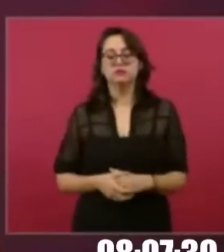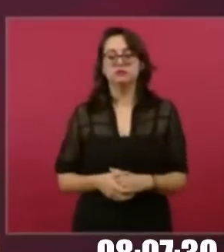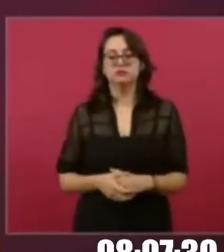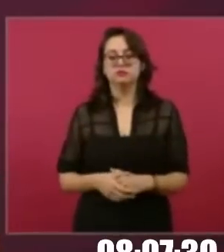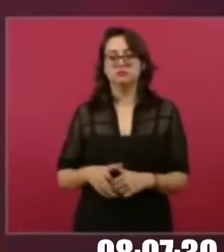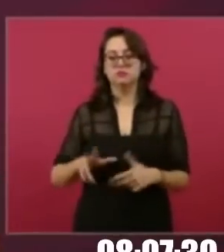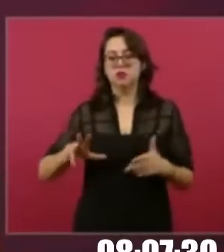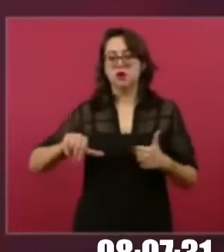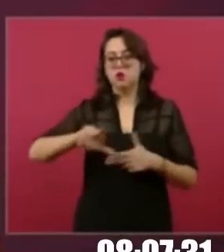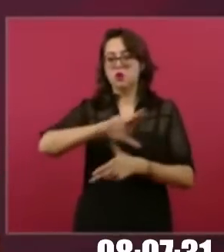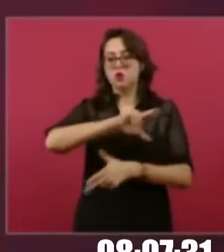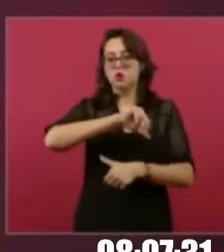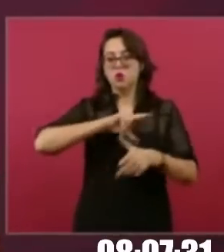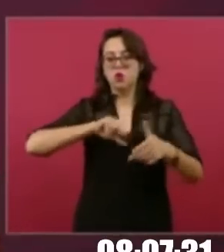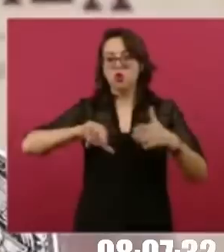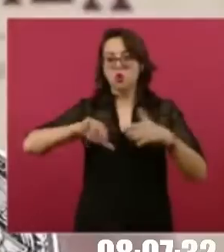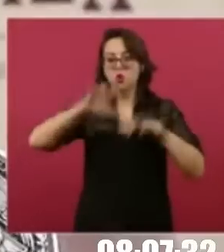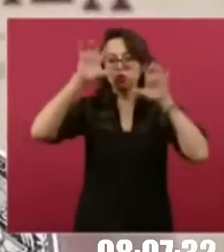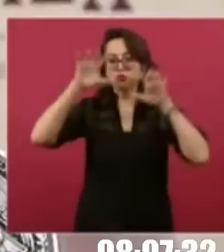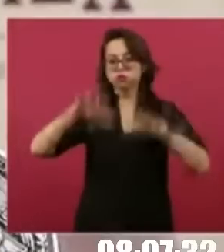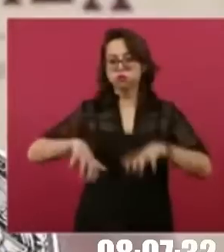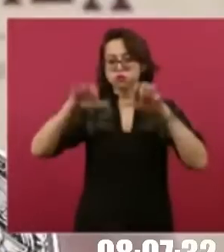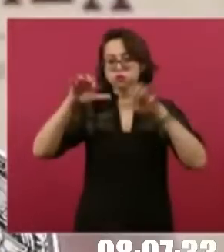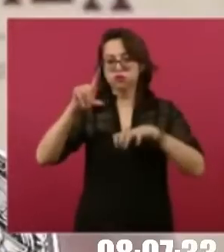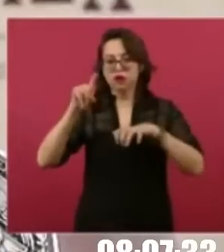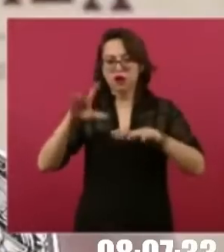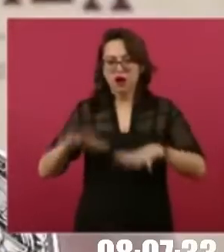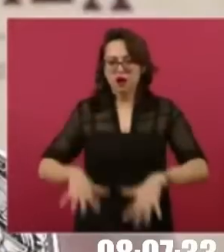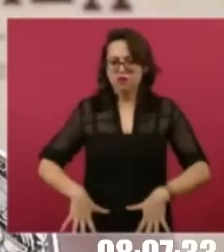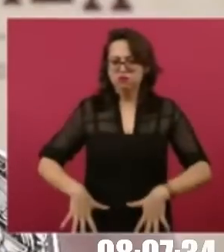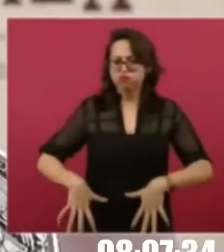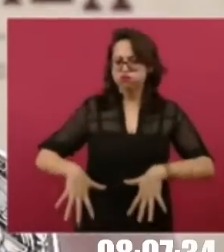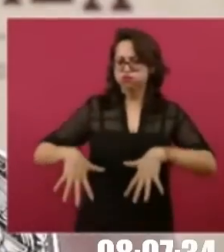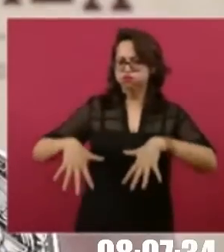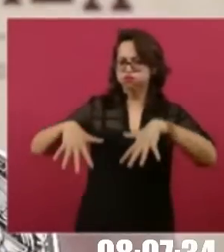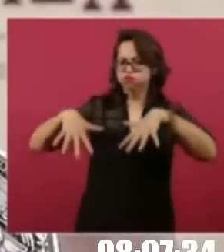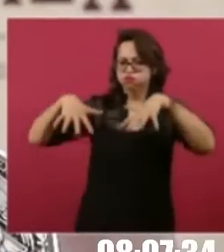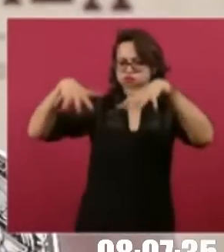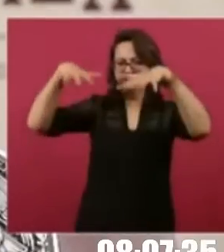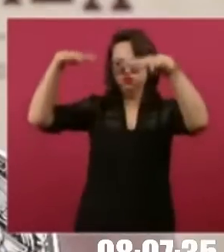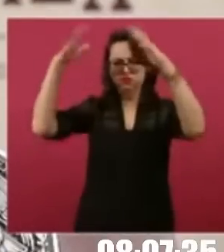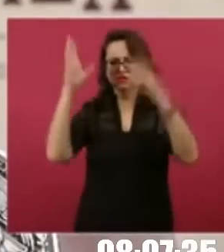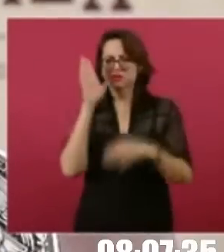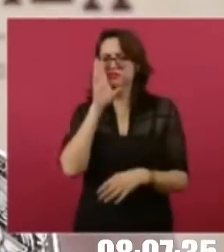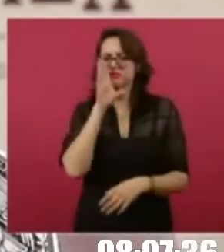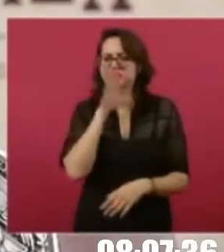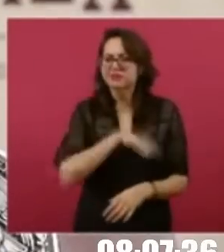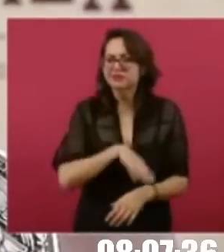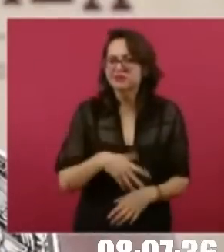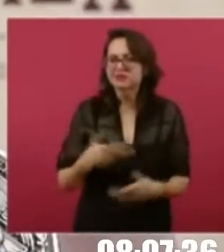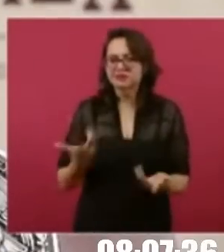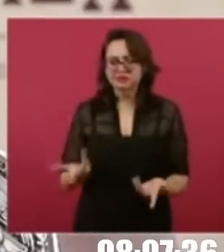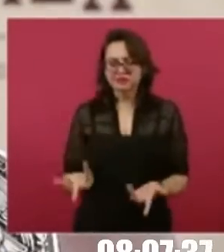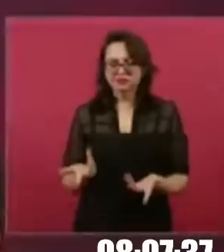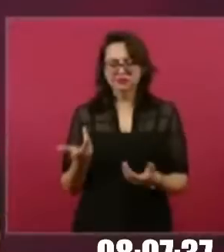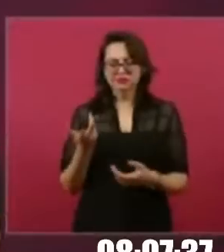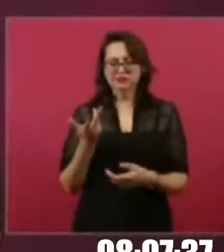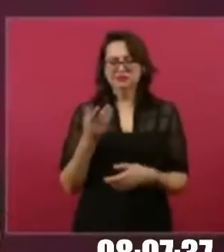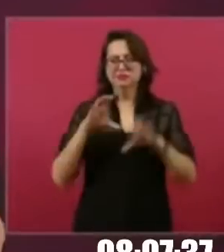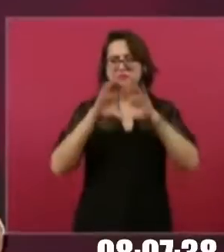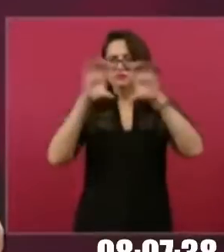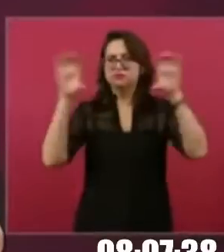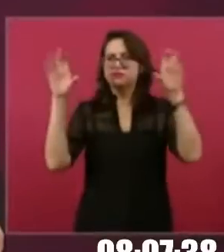no sirven y no más como dato adicional de la irresponsabilidad en la que encontramos Ese hospital que apenas es nuevo